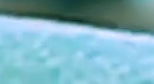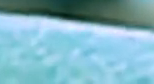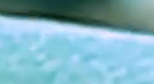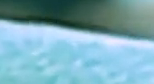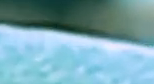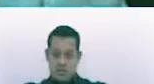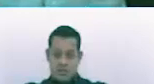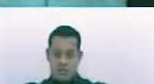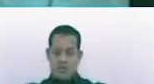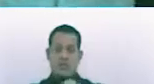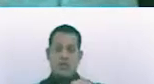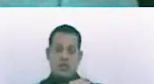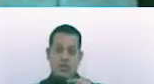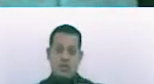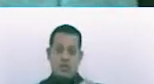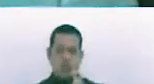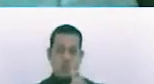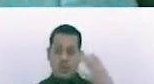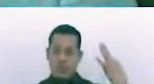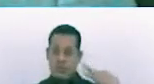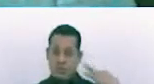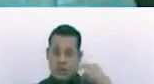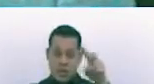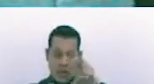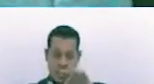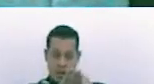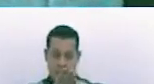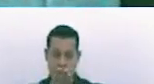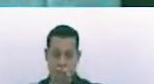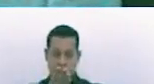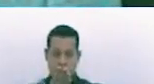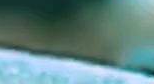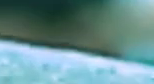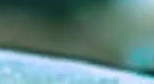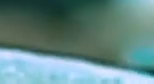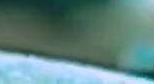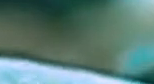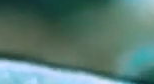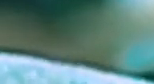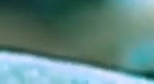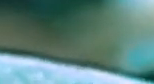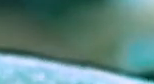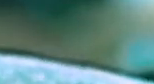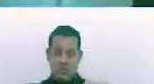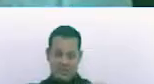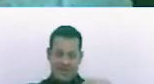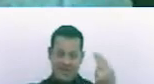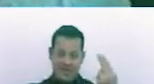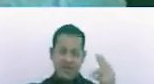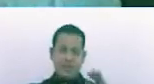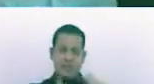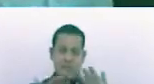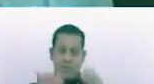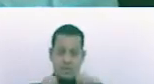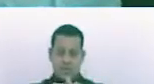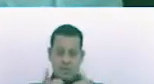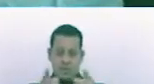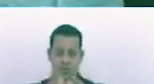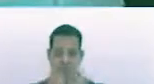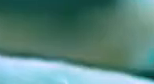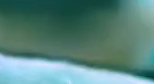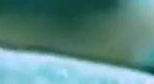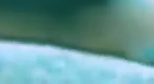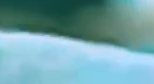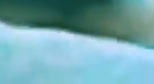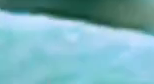de corrupción. Y yo solo los invito a que lean el índice de corrupción que acaba de salir ahorita por una organización